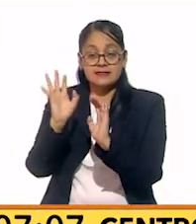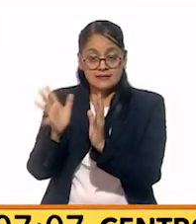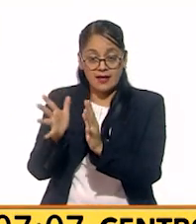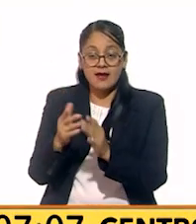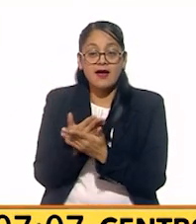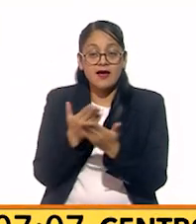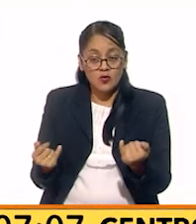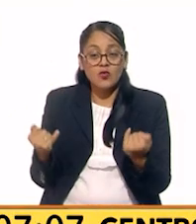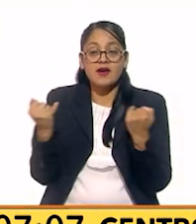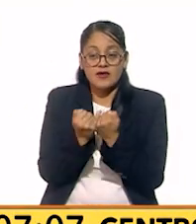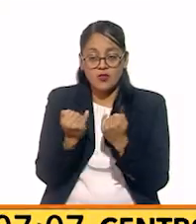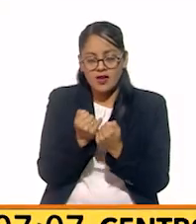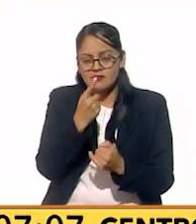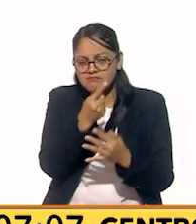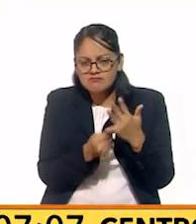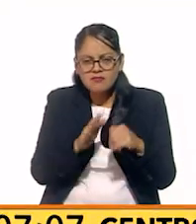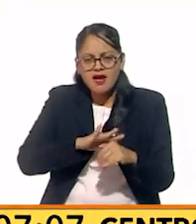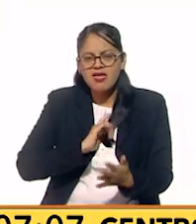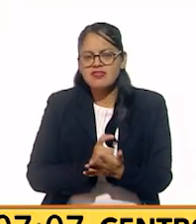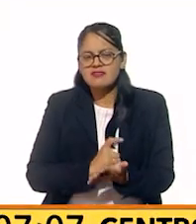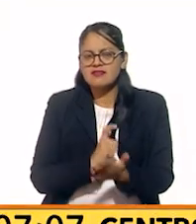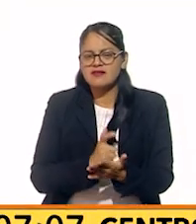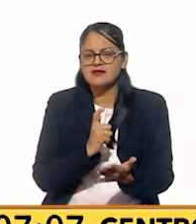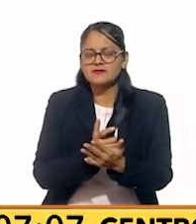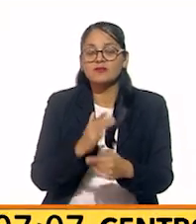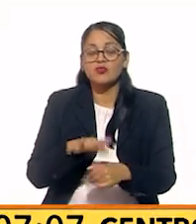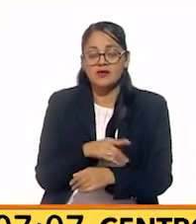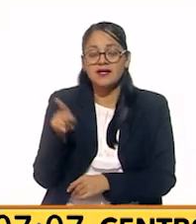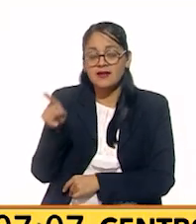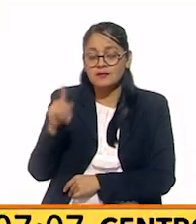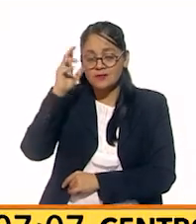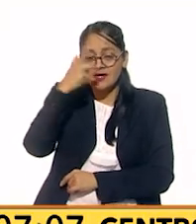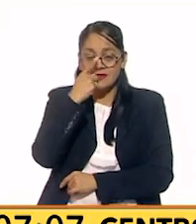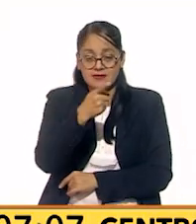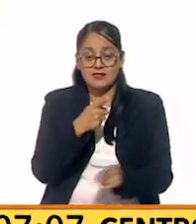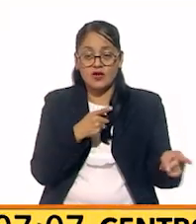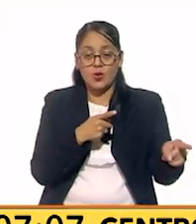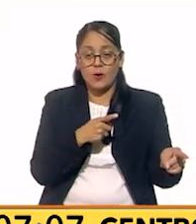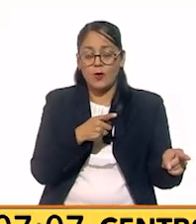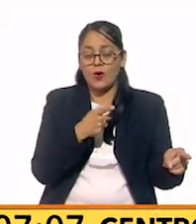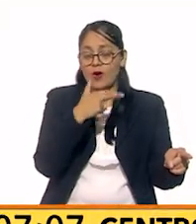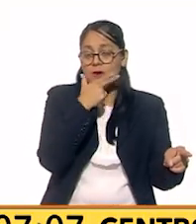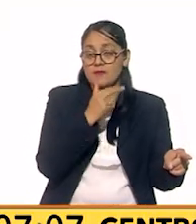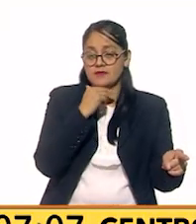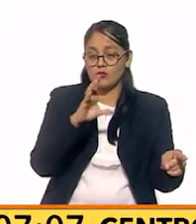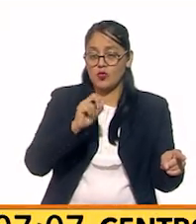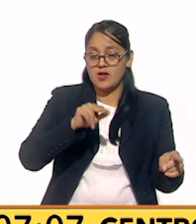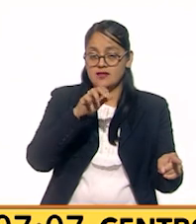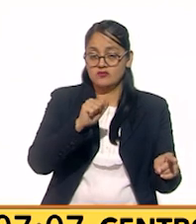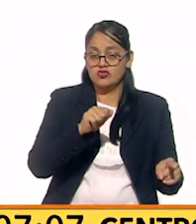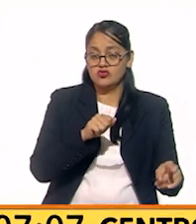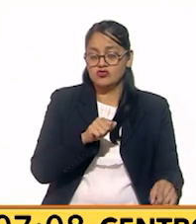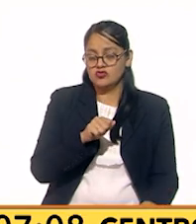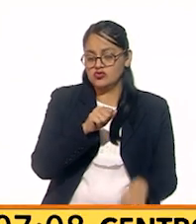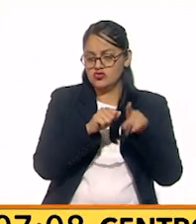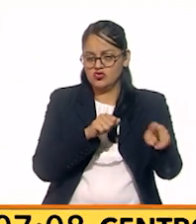a amenazar muchas cosas más, porque él ha dicho, no voy a dejar que un comunista gobierna la ciudad más grande